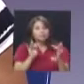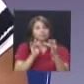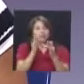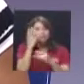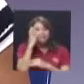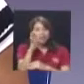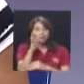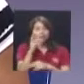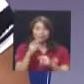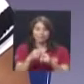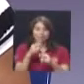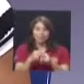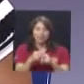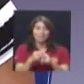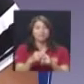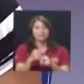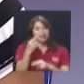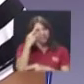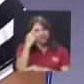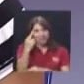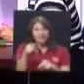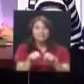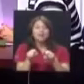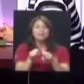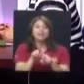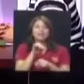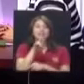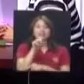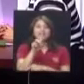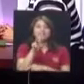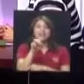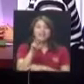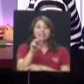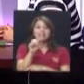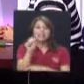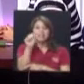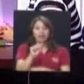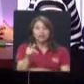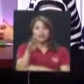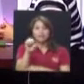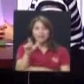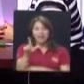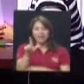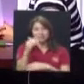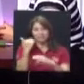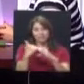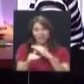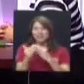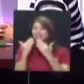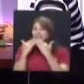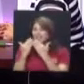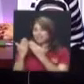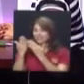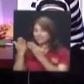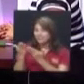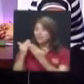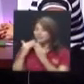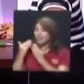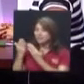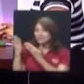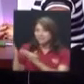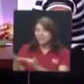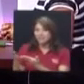reverencias y también irreverencias a gmail es nuestro correo electrónico gracias rosemary muchas gracias yeti